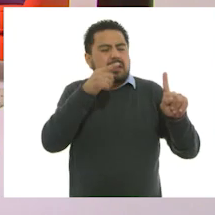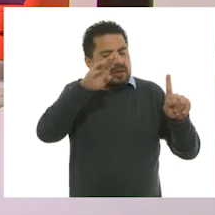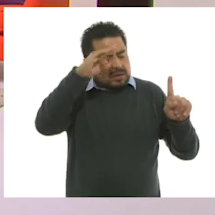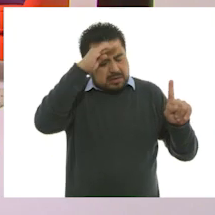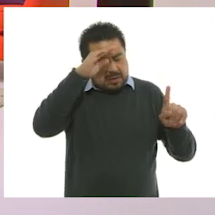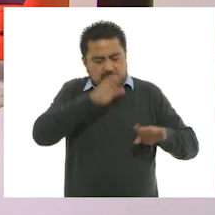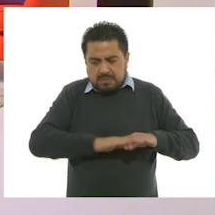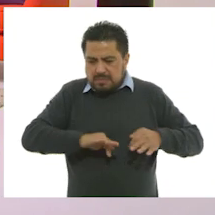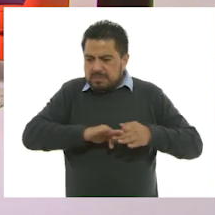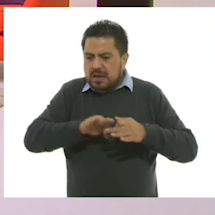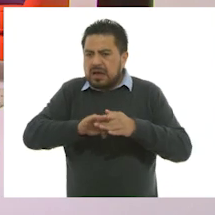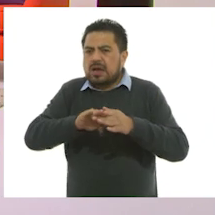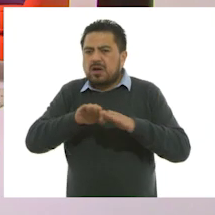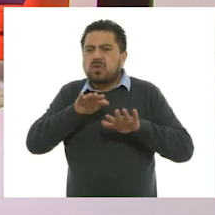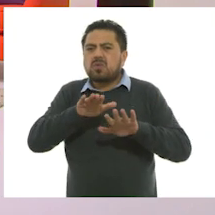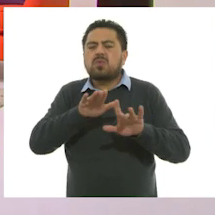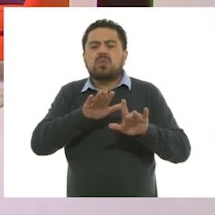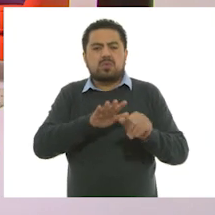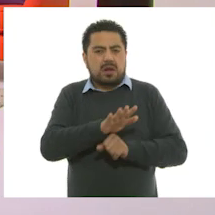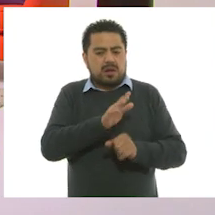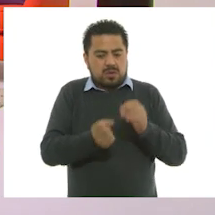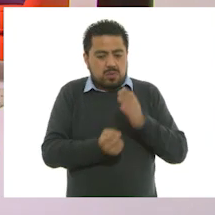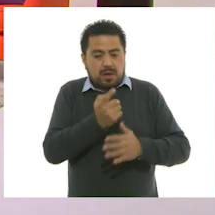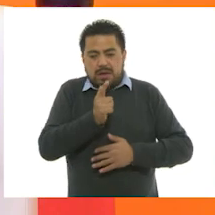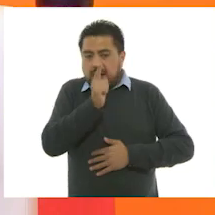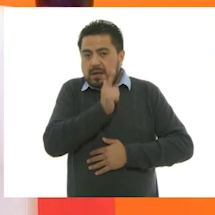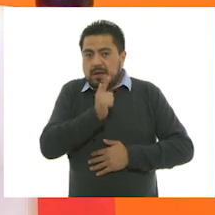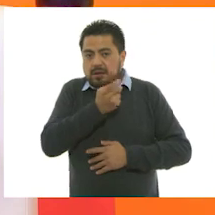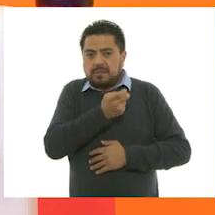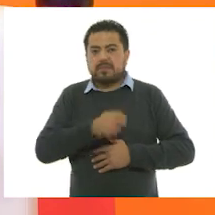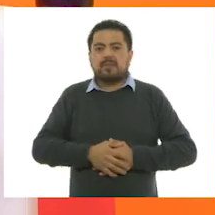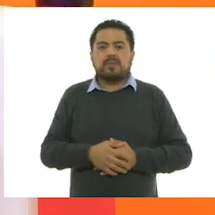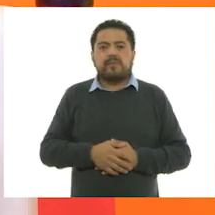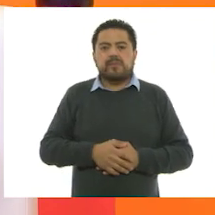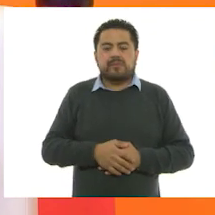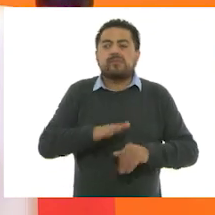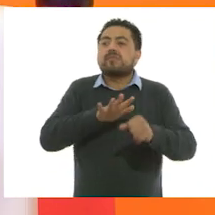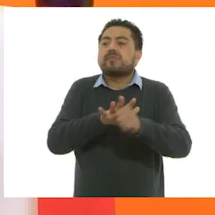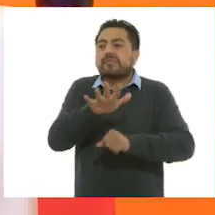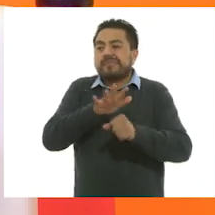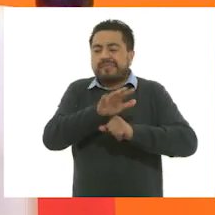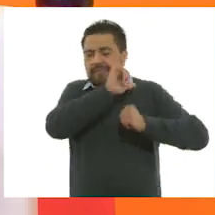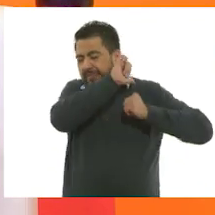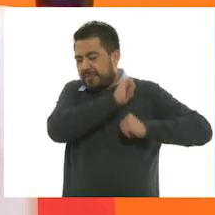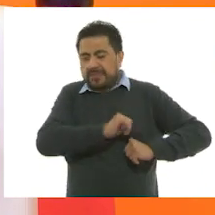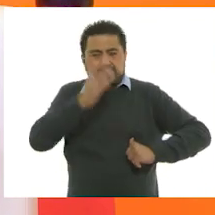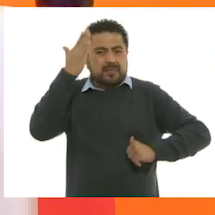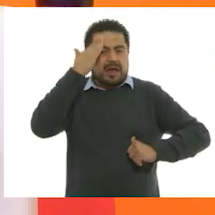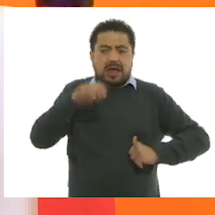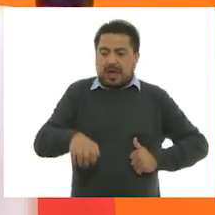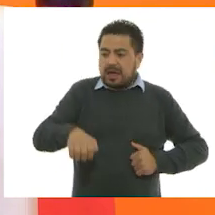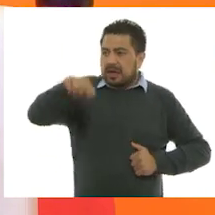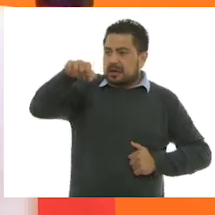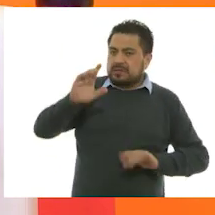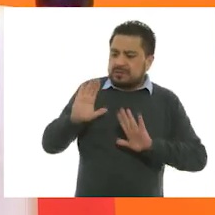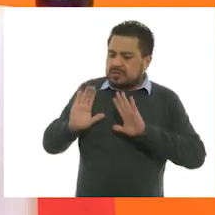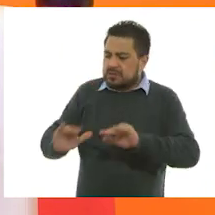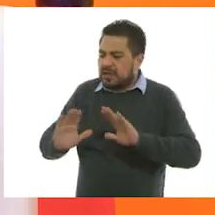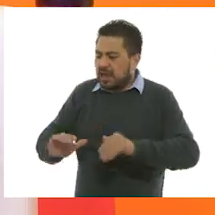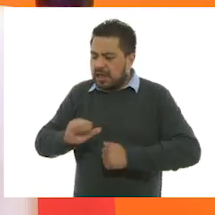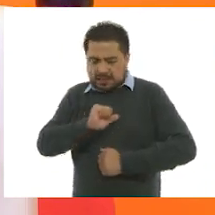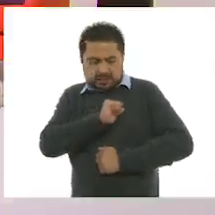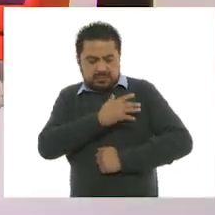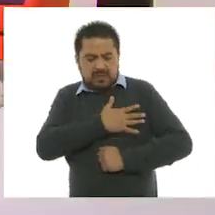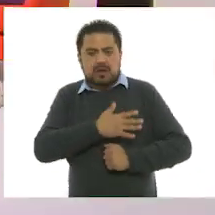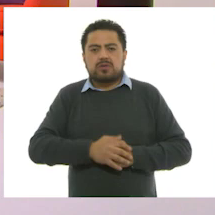reflexión constante acerca de esta nueva lengua. ¿Cuál es el papel del adulto al enseñar español?